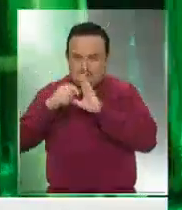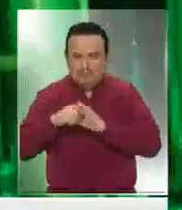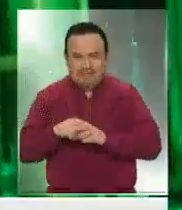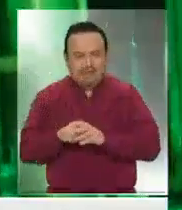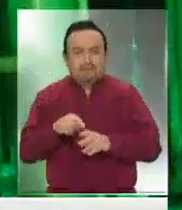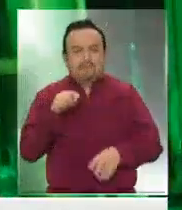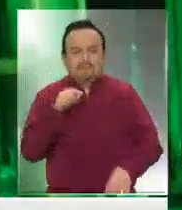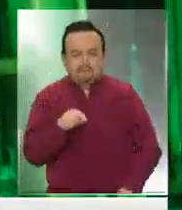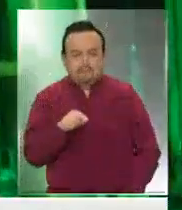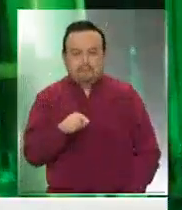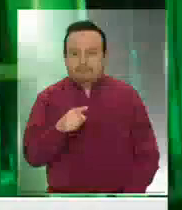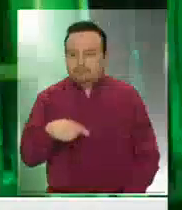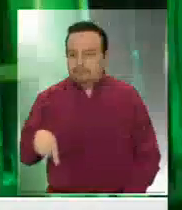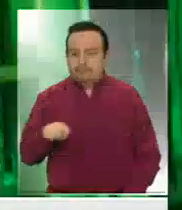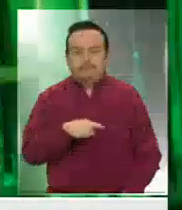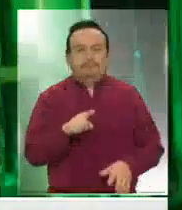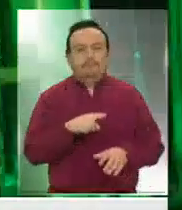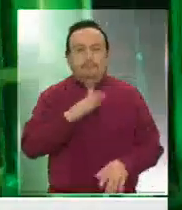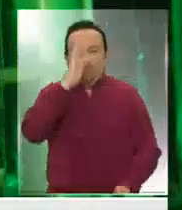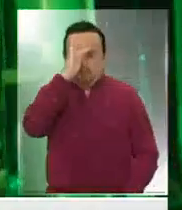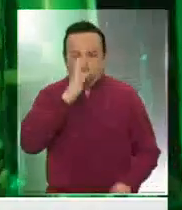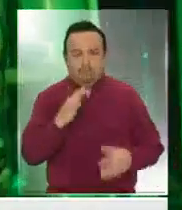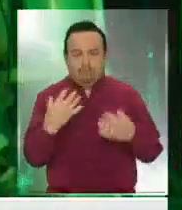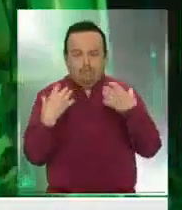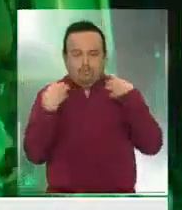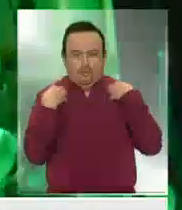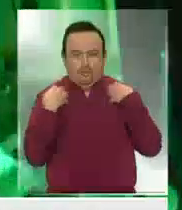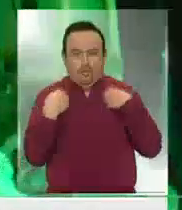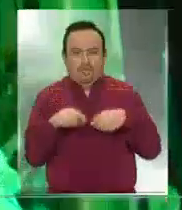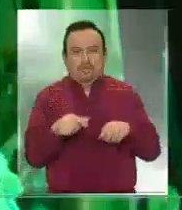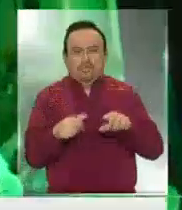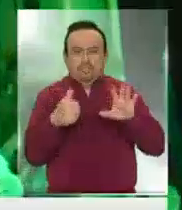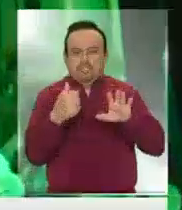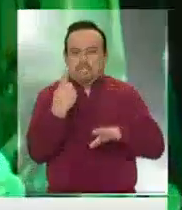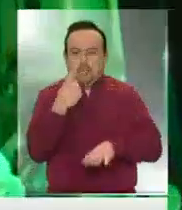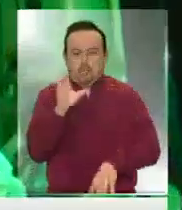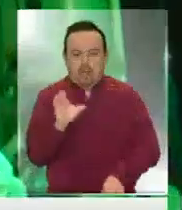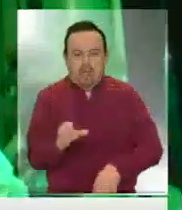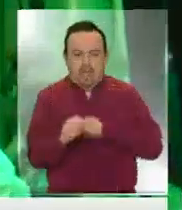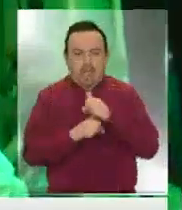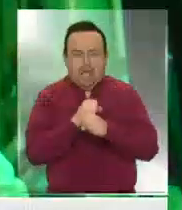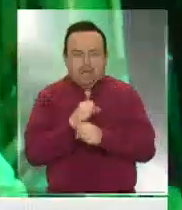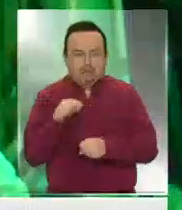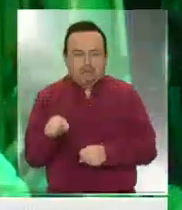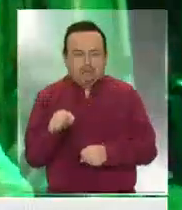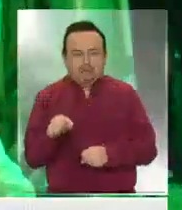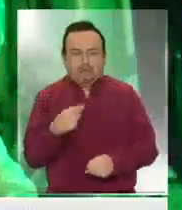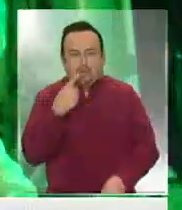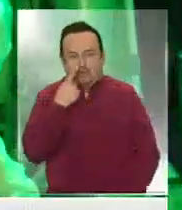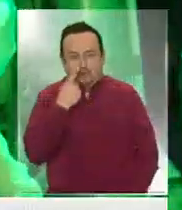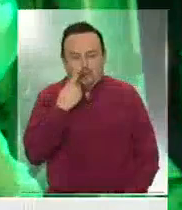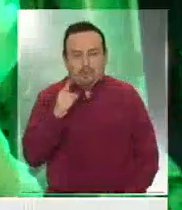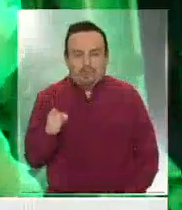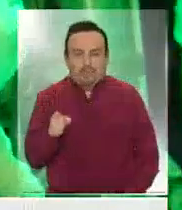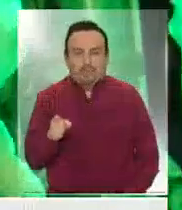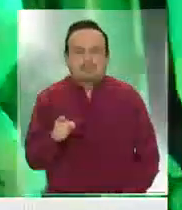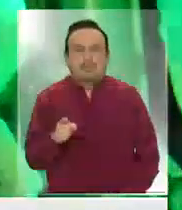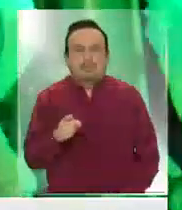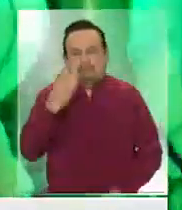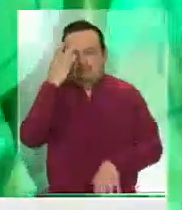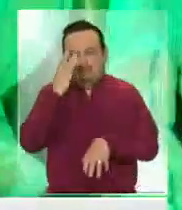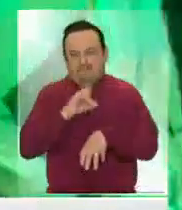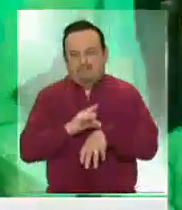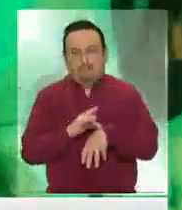directo es de todo el personal a cargo de esta persona de 61 años. Me imagino que están realizando todas